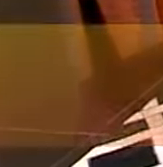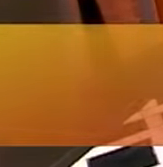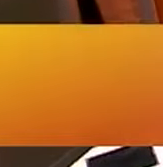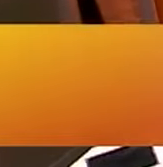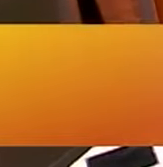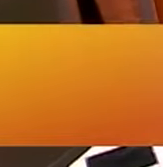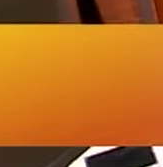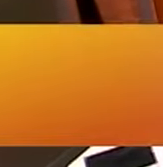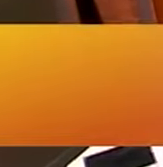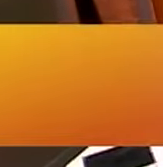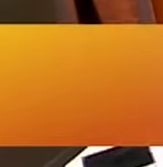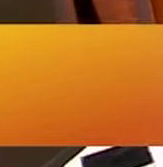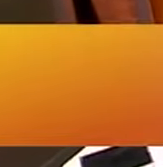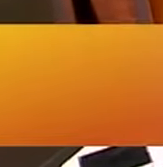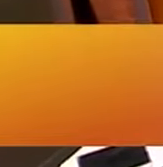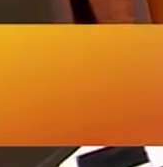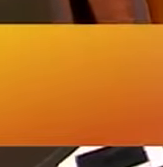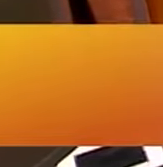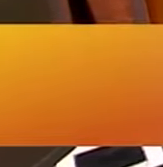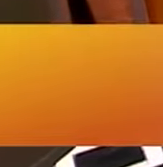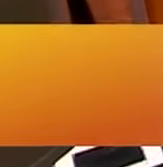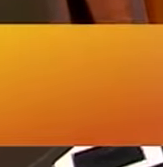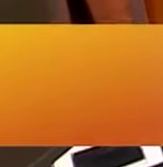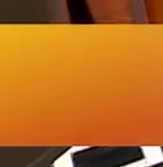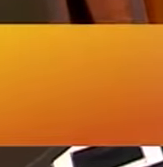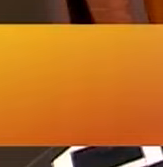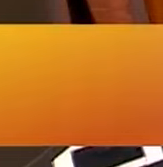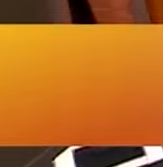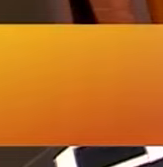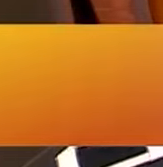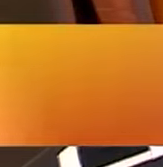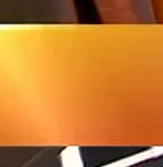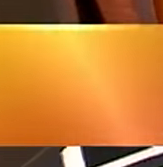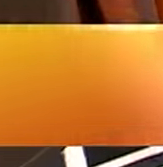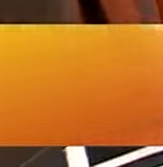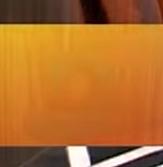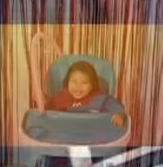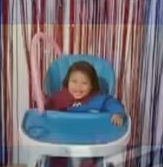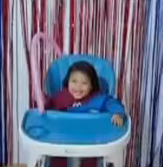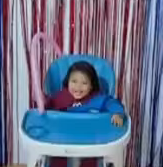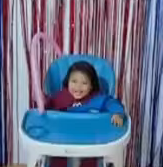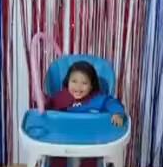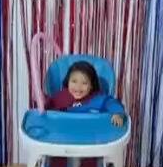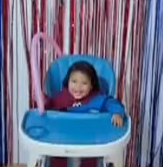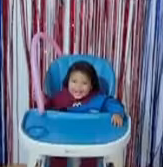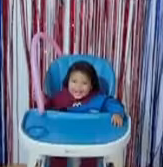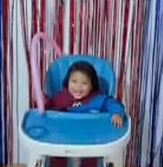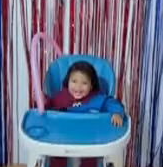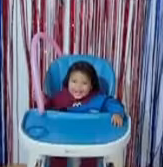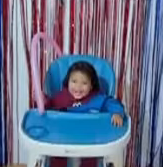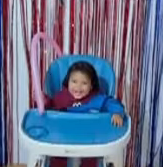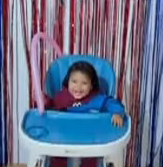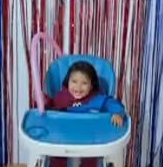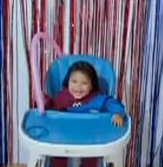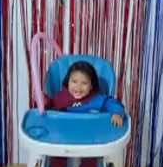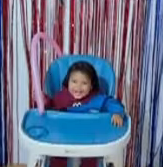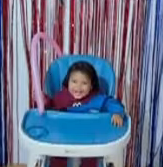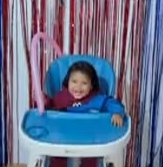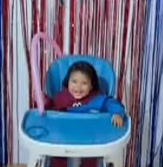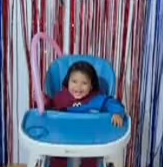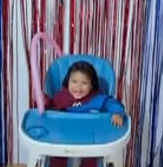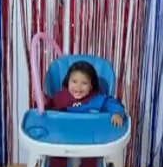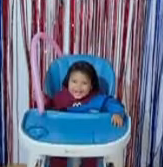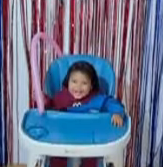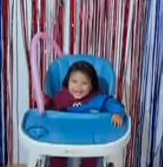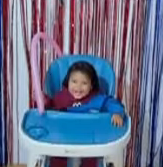aumentando, doctor. Así es. ¿Y por qué aumentan estas cifras? Por un tema de educación. Tenemos que inculcar desde casa el respeto